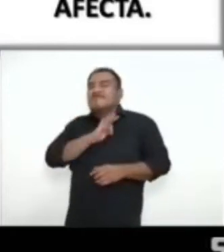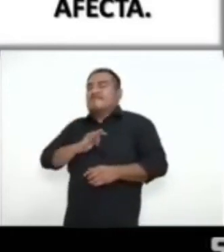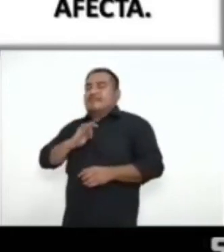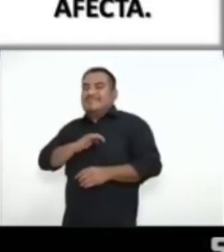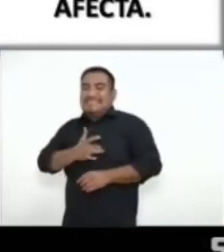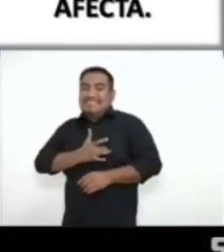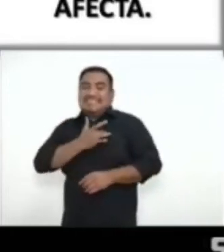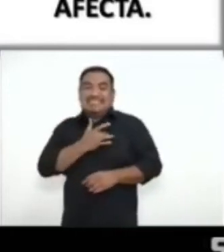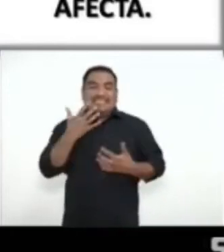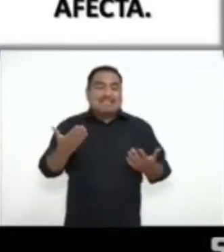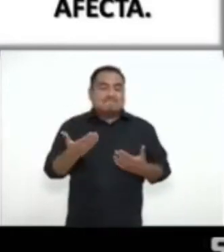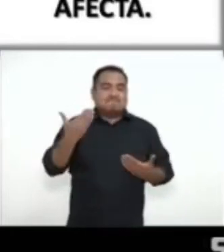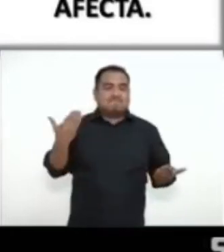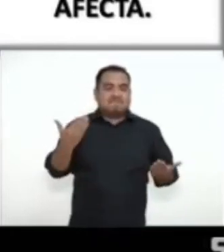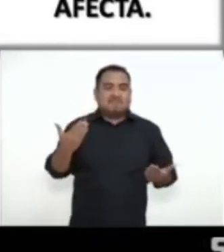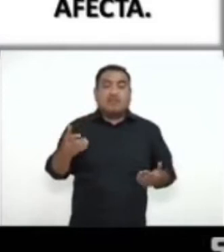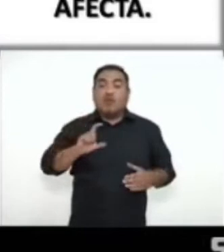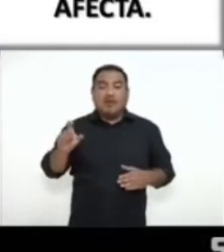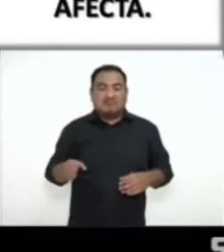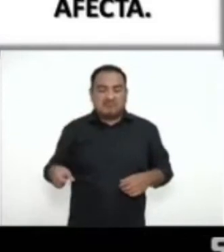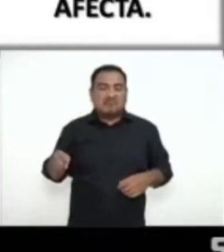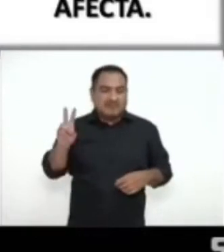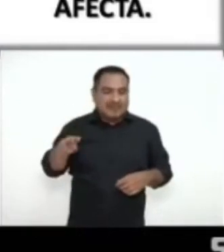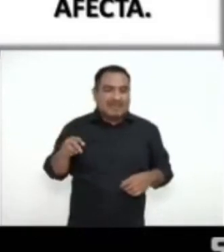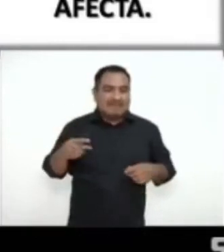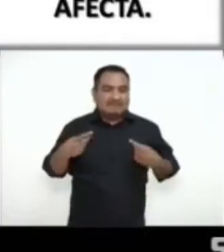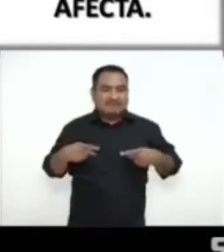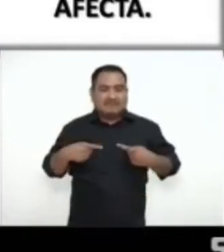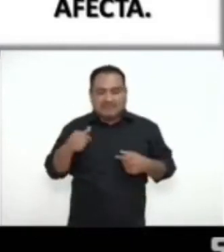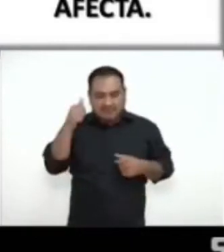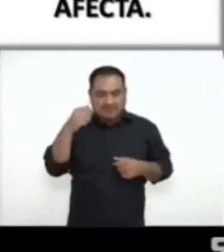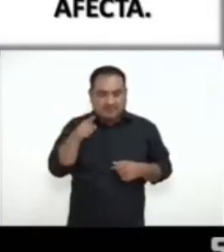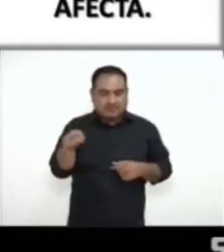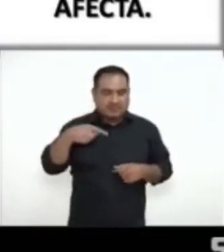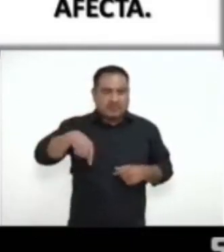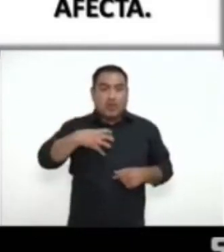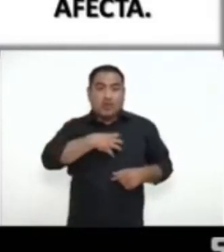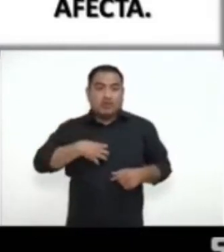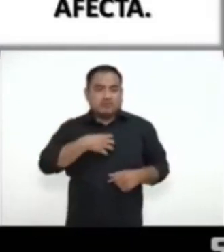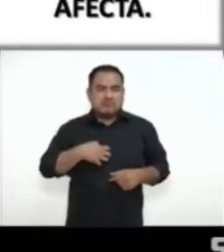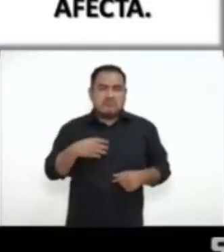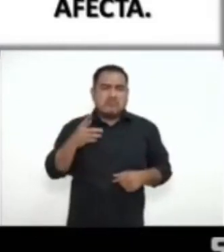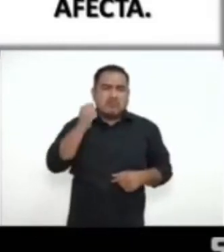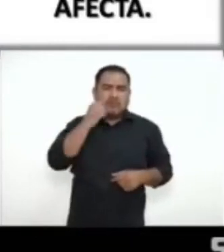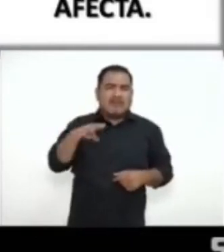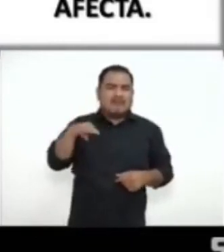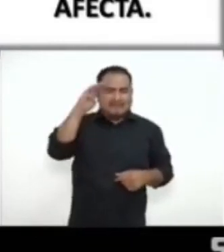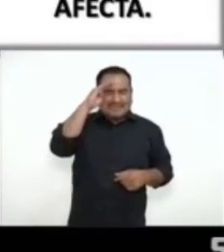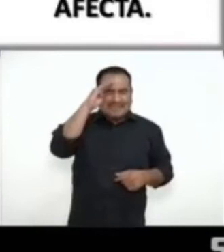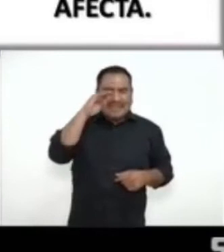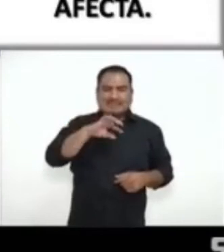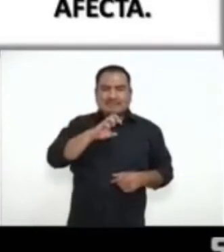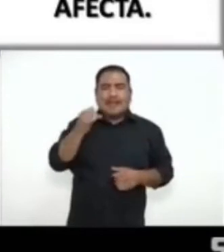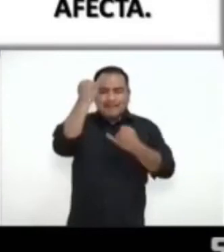estuvo realmente contento, independientemente de lo que haya sucedido, No quiero el evento, quiero que se ubique usted en